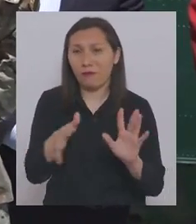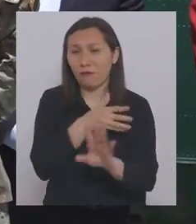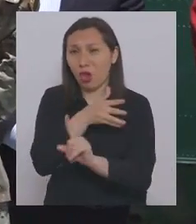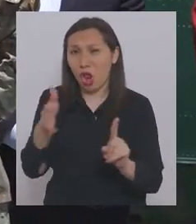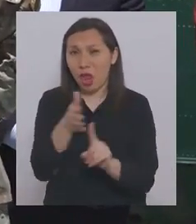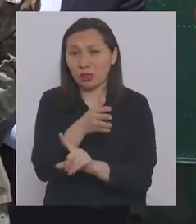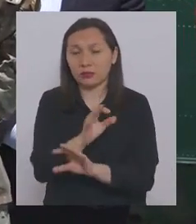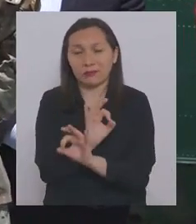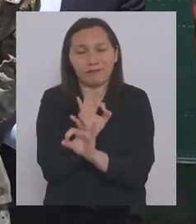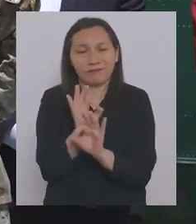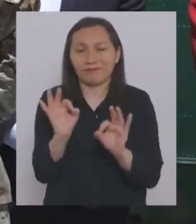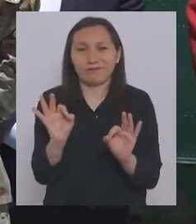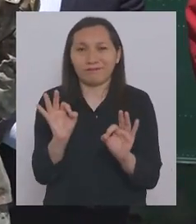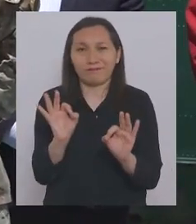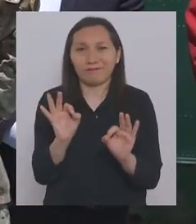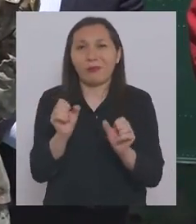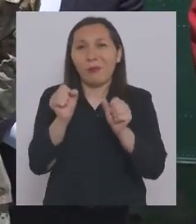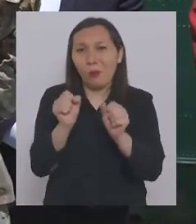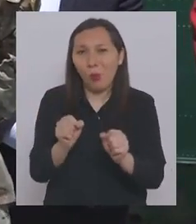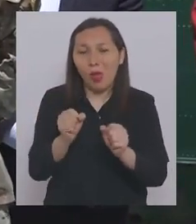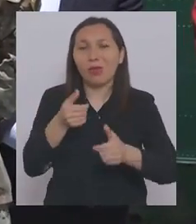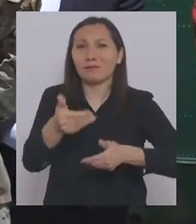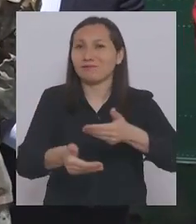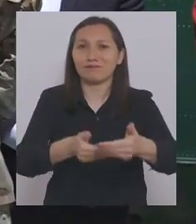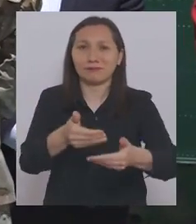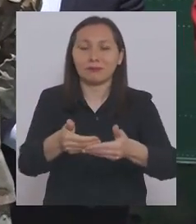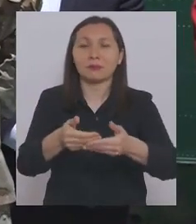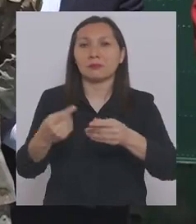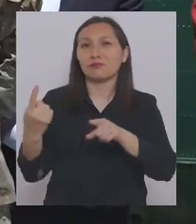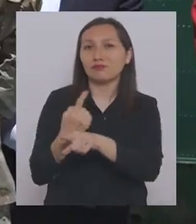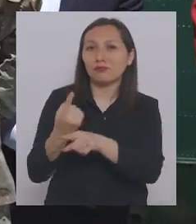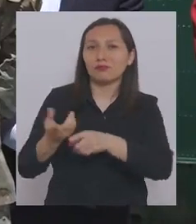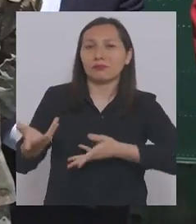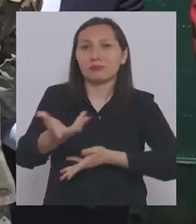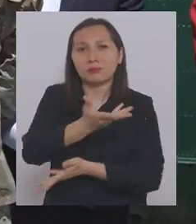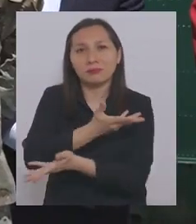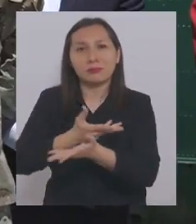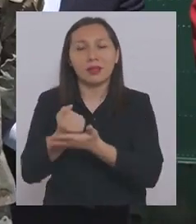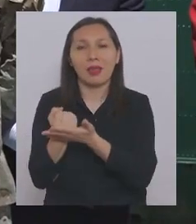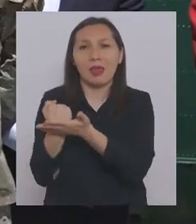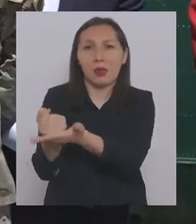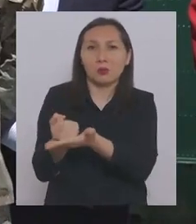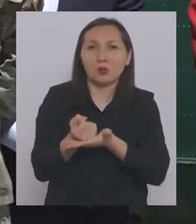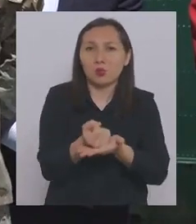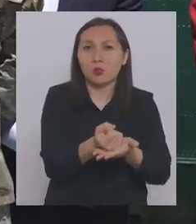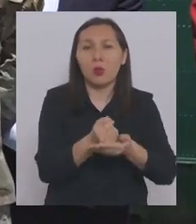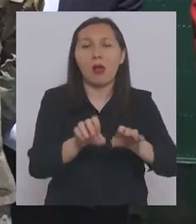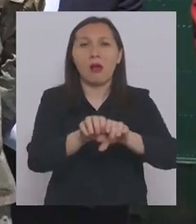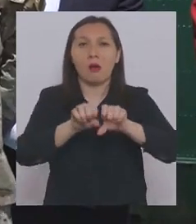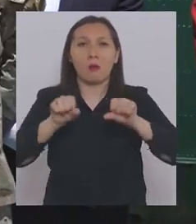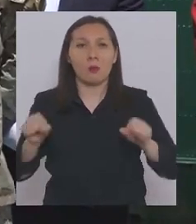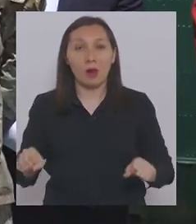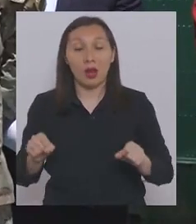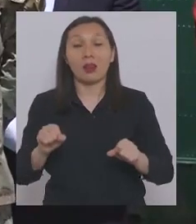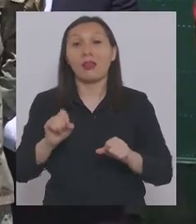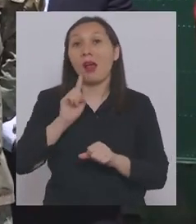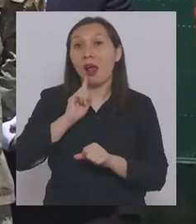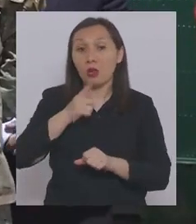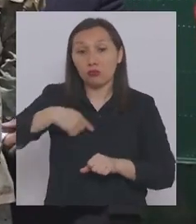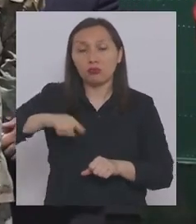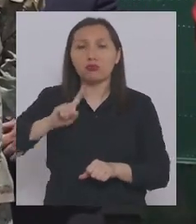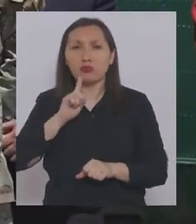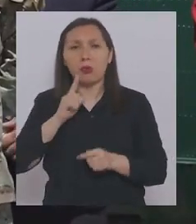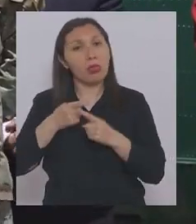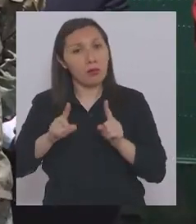jamás se darán las condiciones para el diálogo, la colaboración y los acuerdos entre quienes tenemos